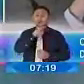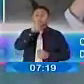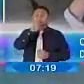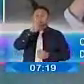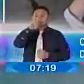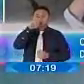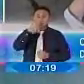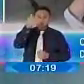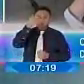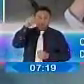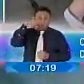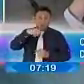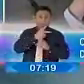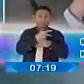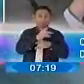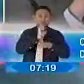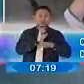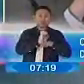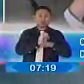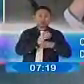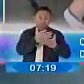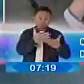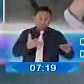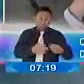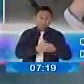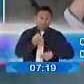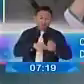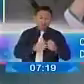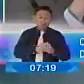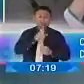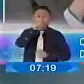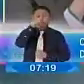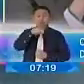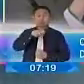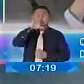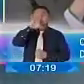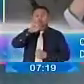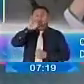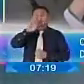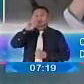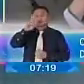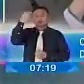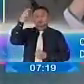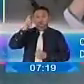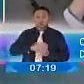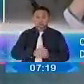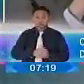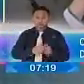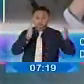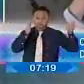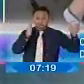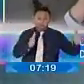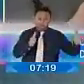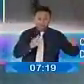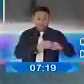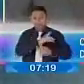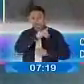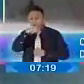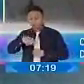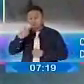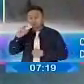vendieron productos ecuatorianos a Estados Unidos por 1.771 millones. En este mismo periodo, de enero-agosto